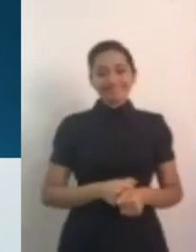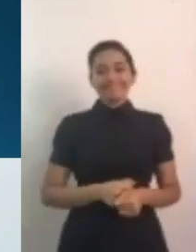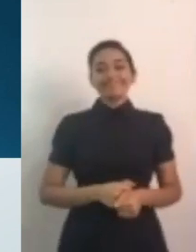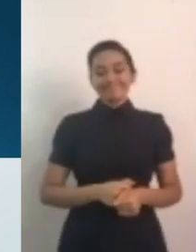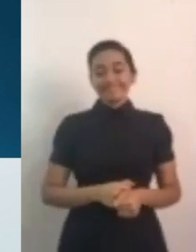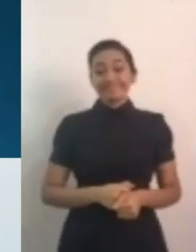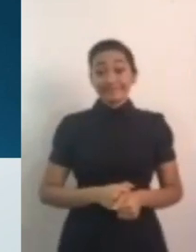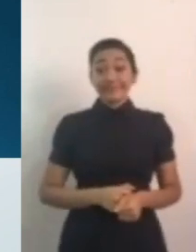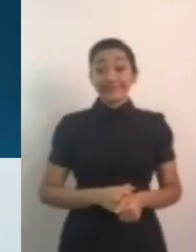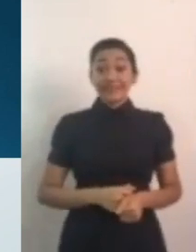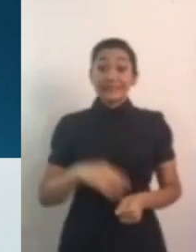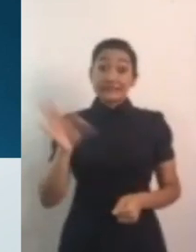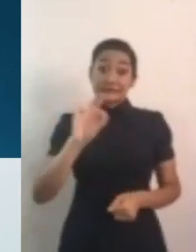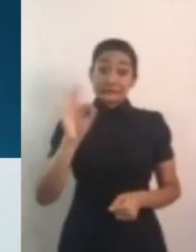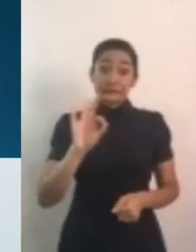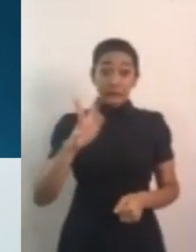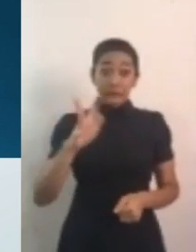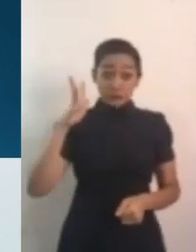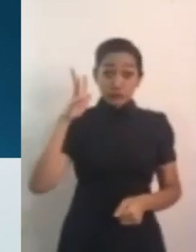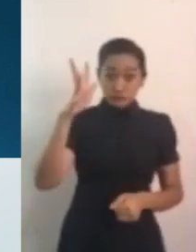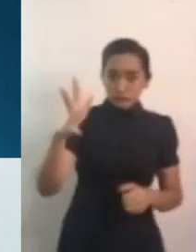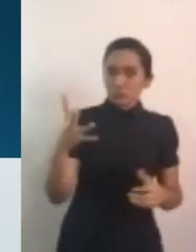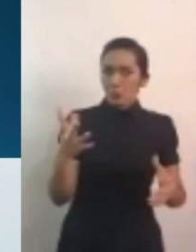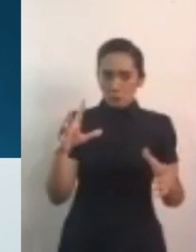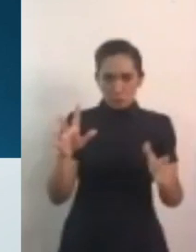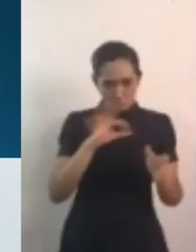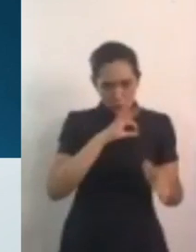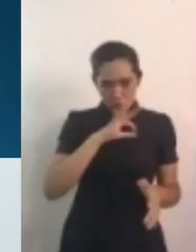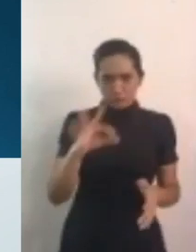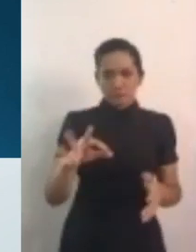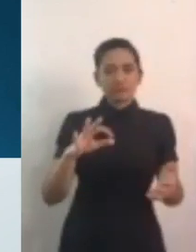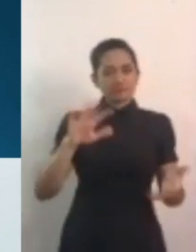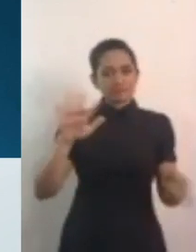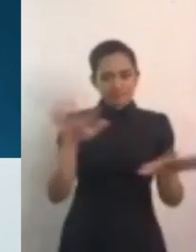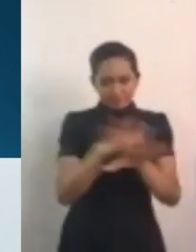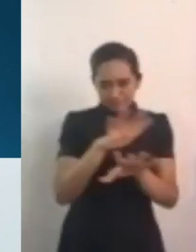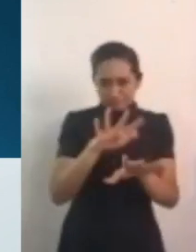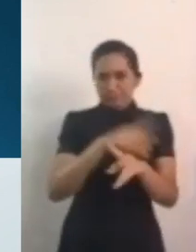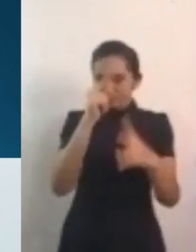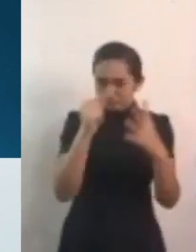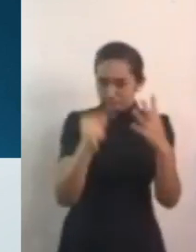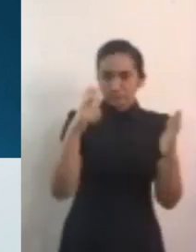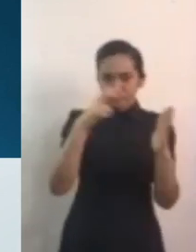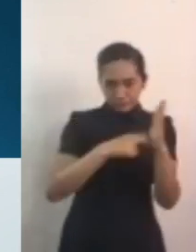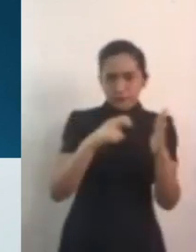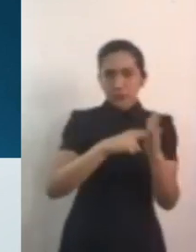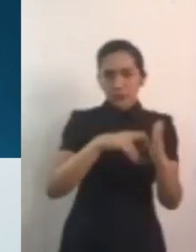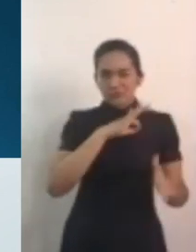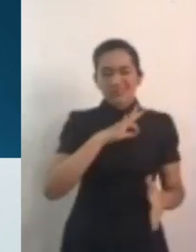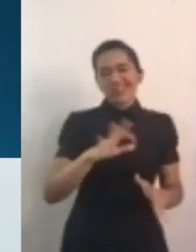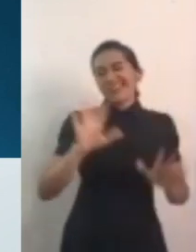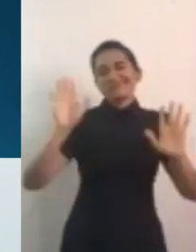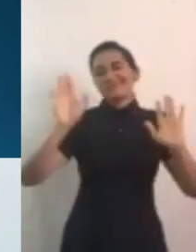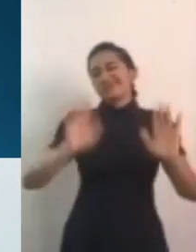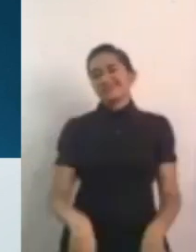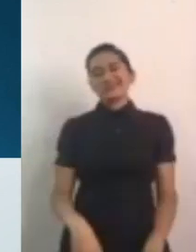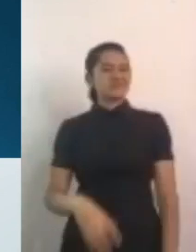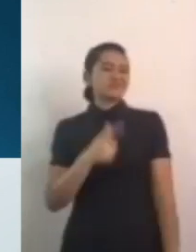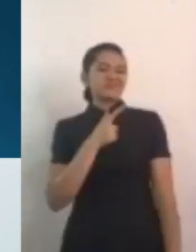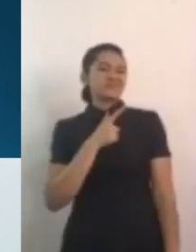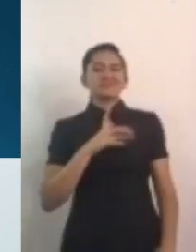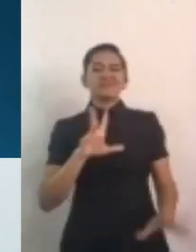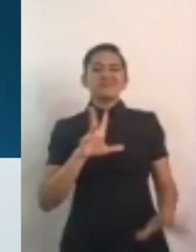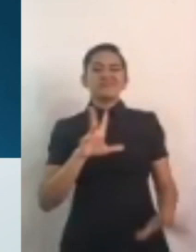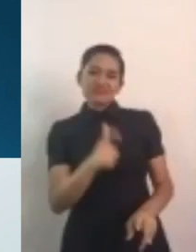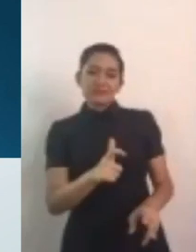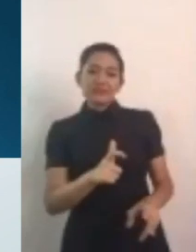de que hubiera posibilidades reales de modificar algunos aspectos del ambiente que nos facilitaran el